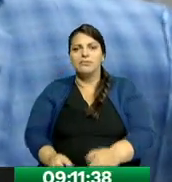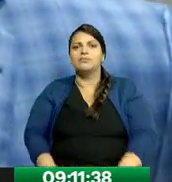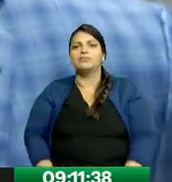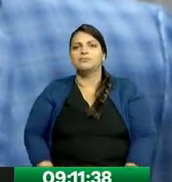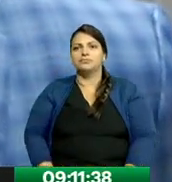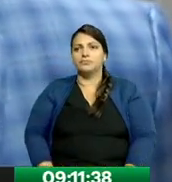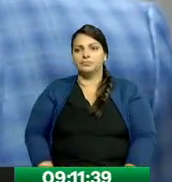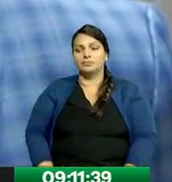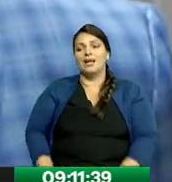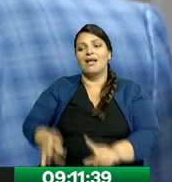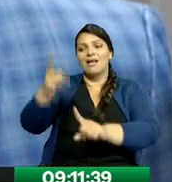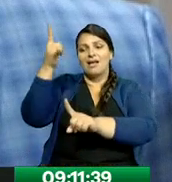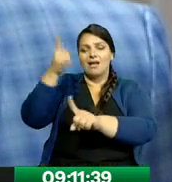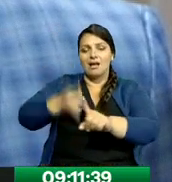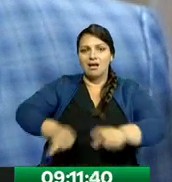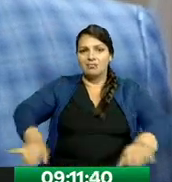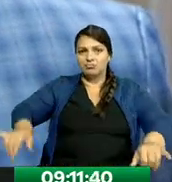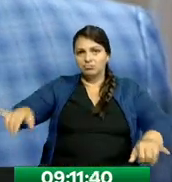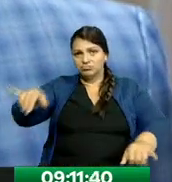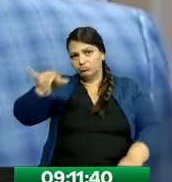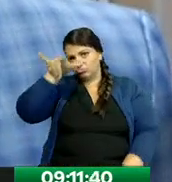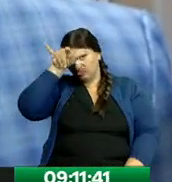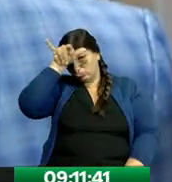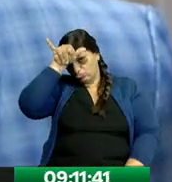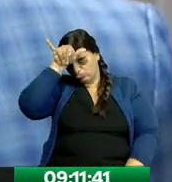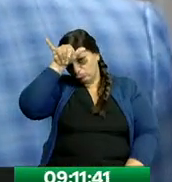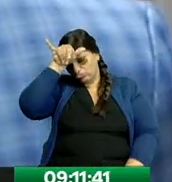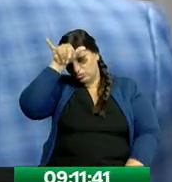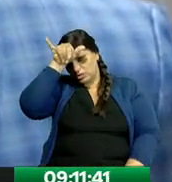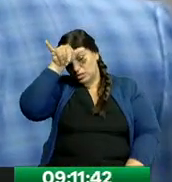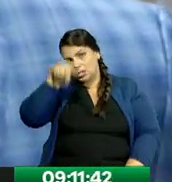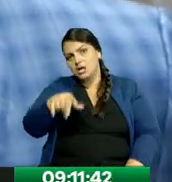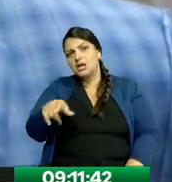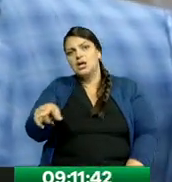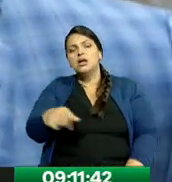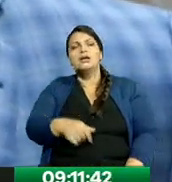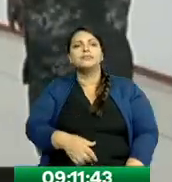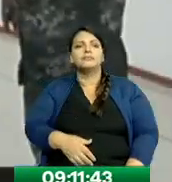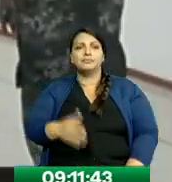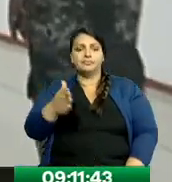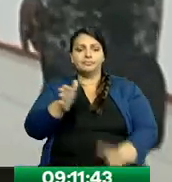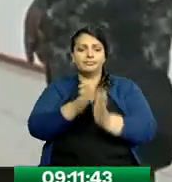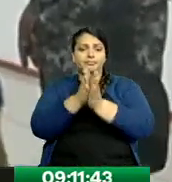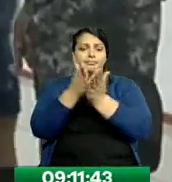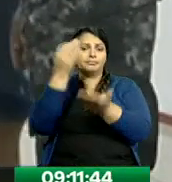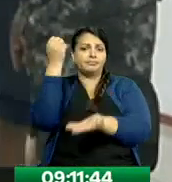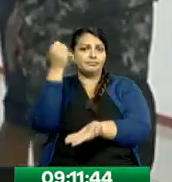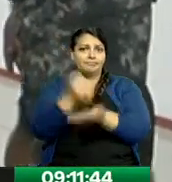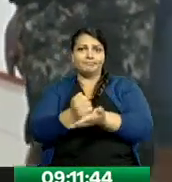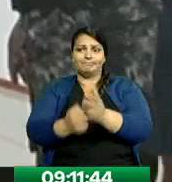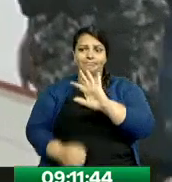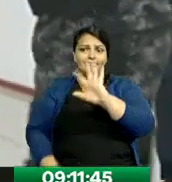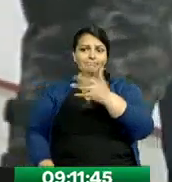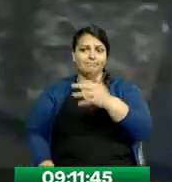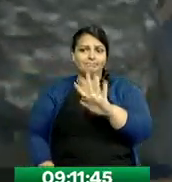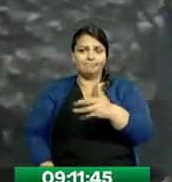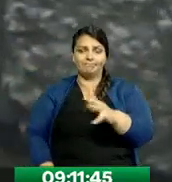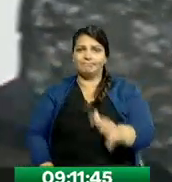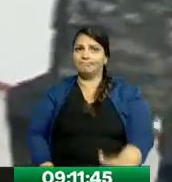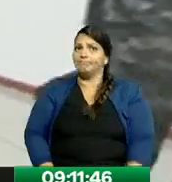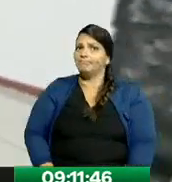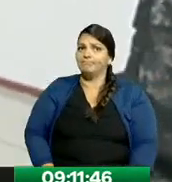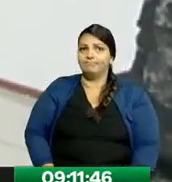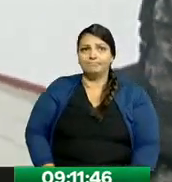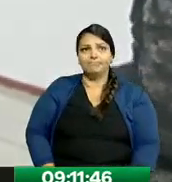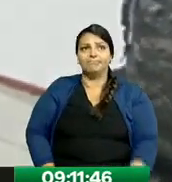restrictiva de libertad por la salvedad de que el mismo se encuentre de carácter ilegal en nuestro país. Y es que las investigaciones vinculan a esta